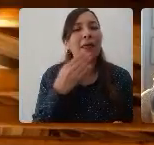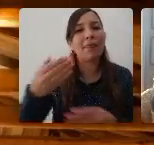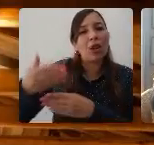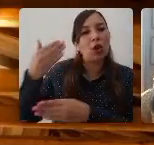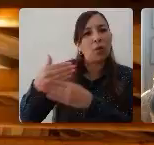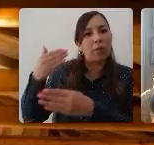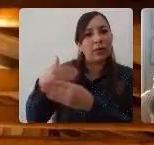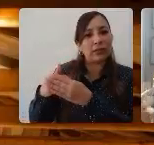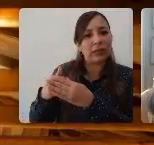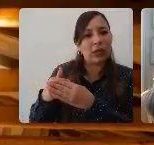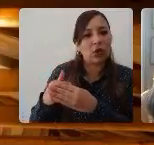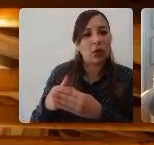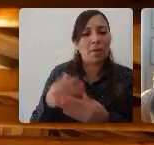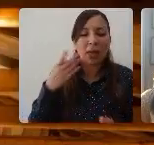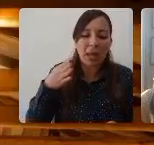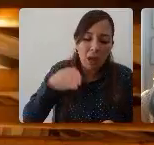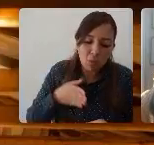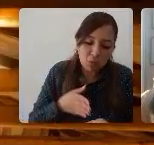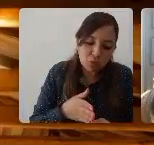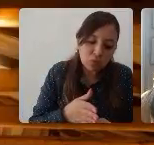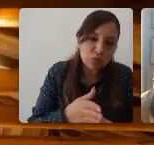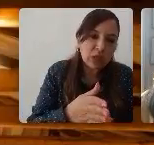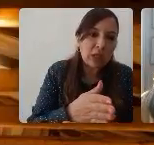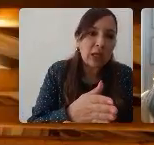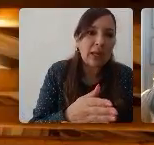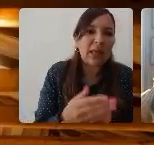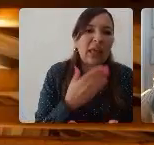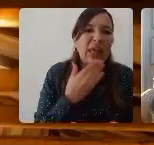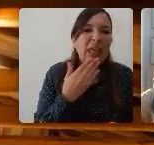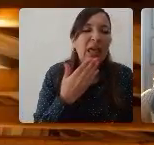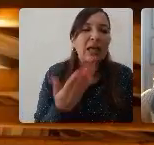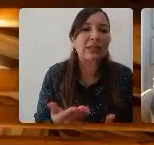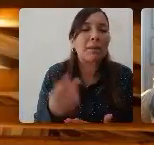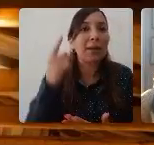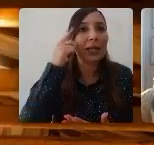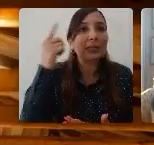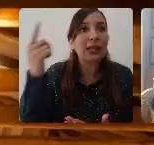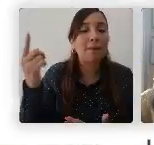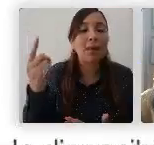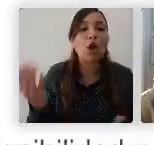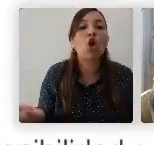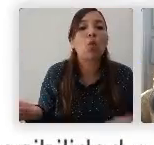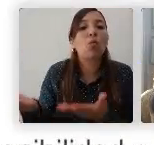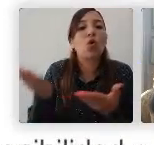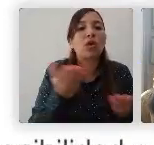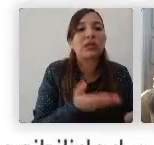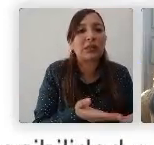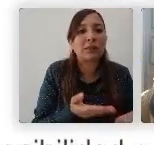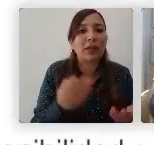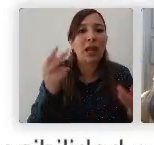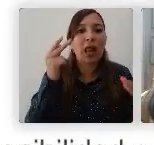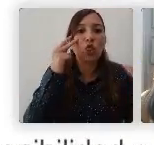y orientaba un poco algunas acciones que se podrían tomar para este tipo de turismo en particular